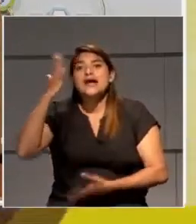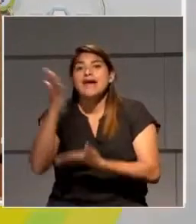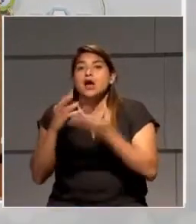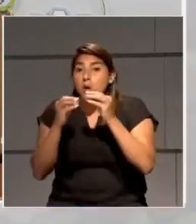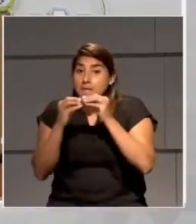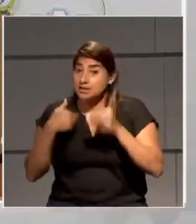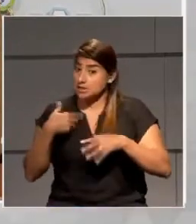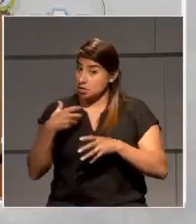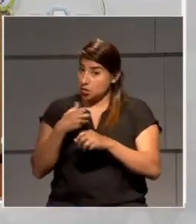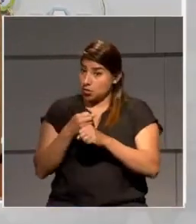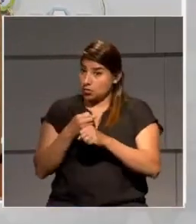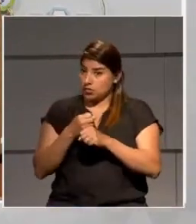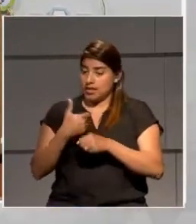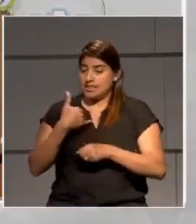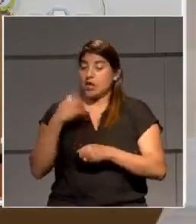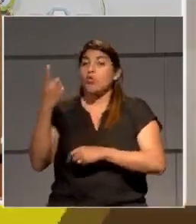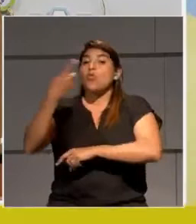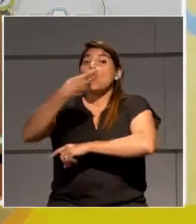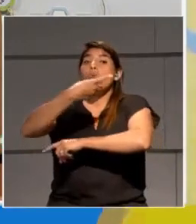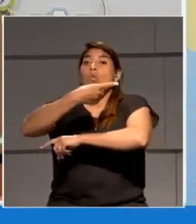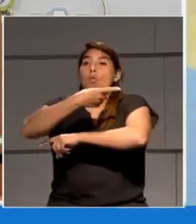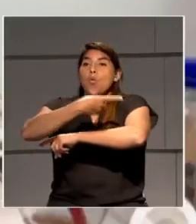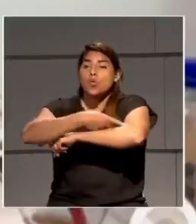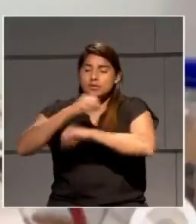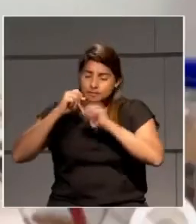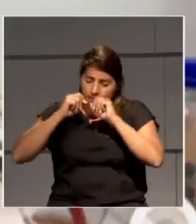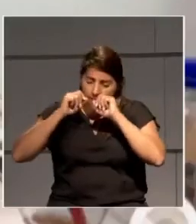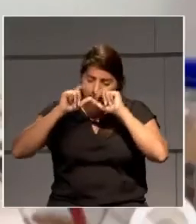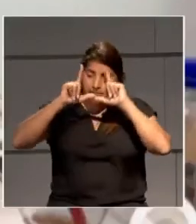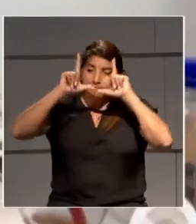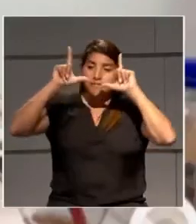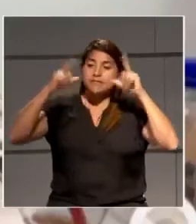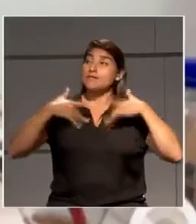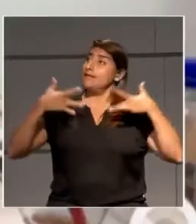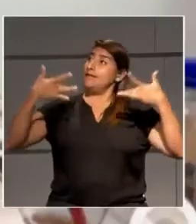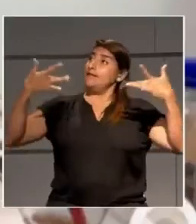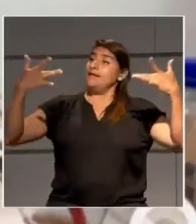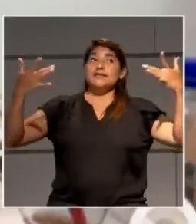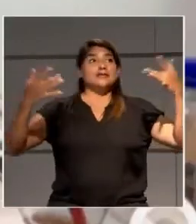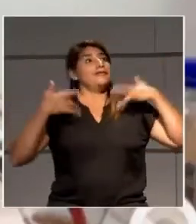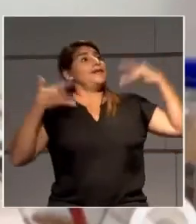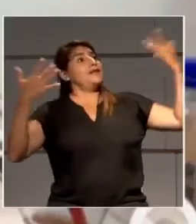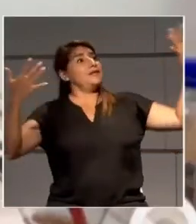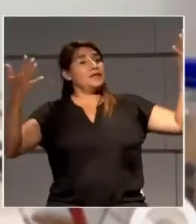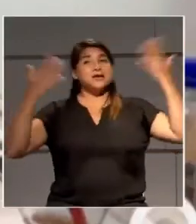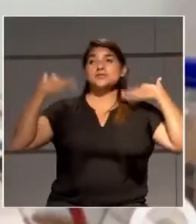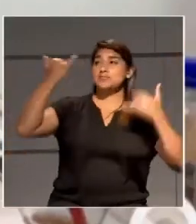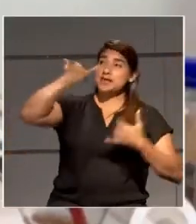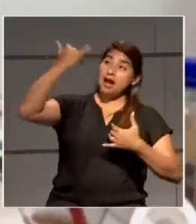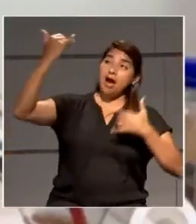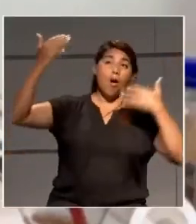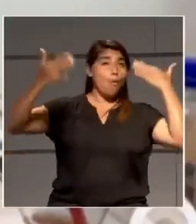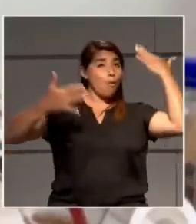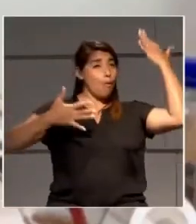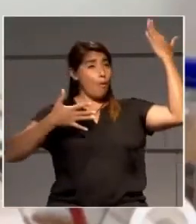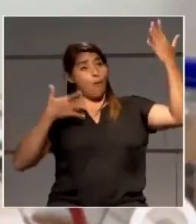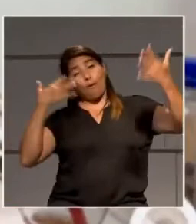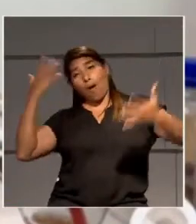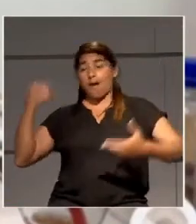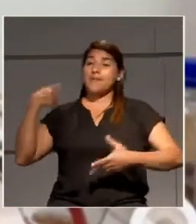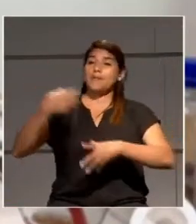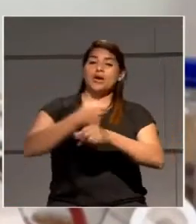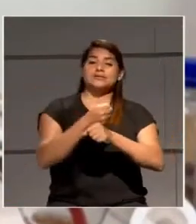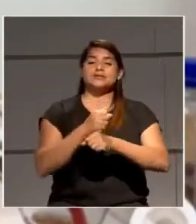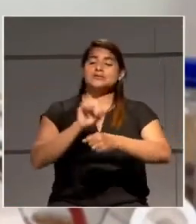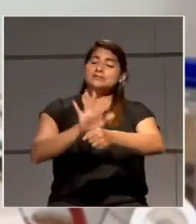hice? Estoy... Un día me levanté inspirado. Me levanté inspirado y me